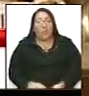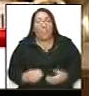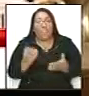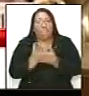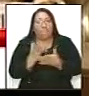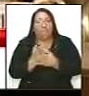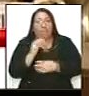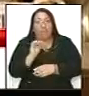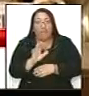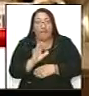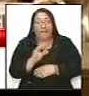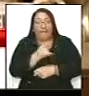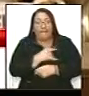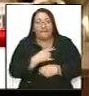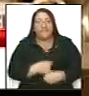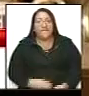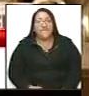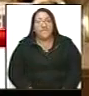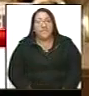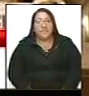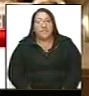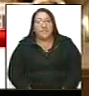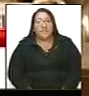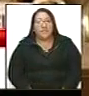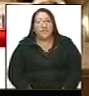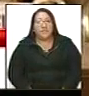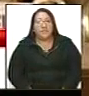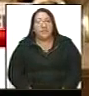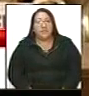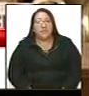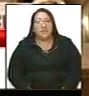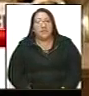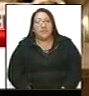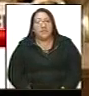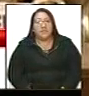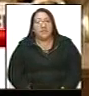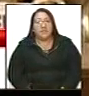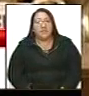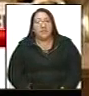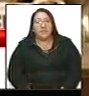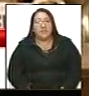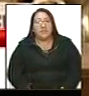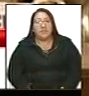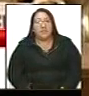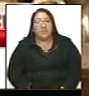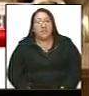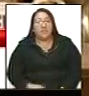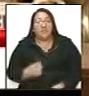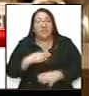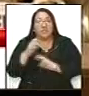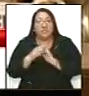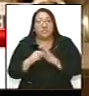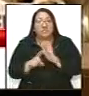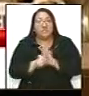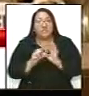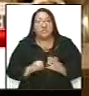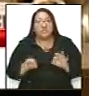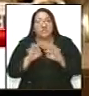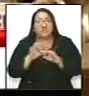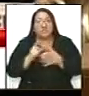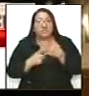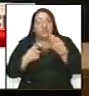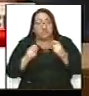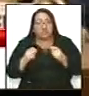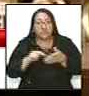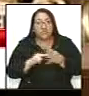estudiando en esta universidad. Entonces, Presidenta, este proyecto de ley es muy puntual, que lo que trata